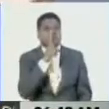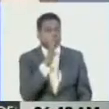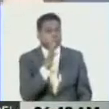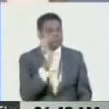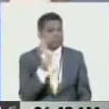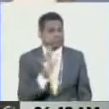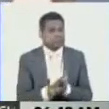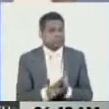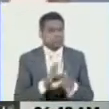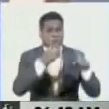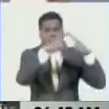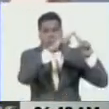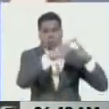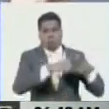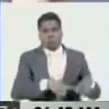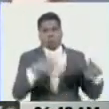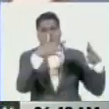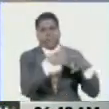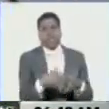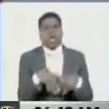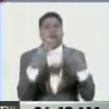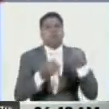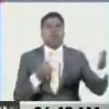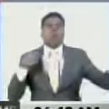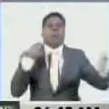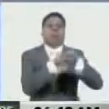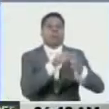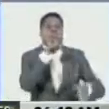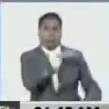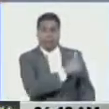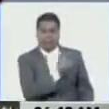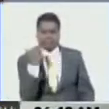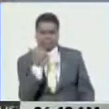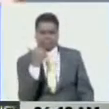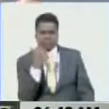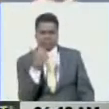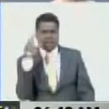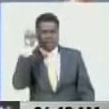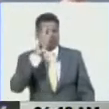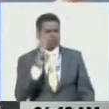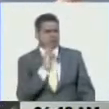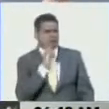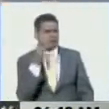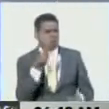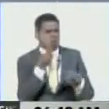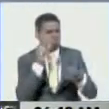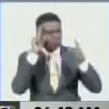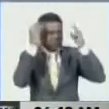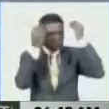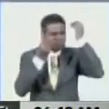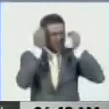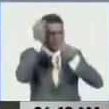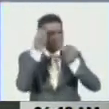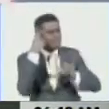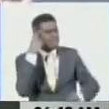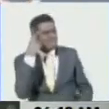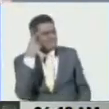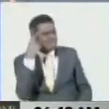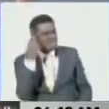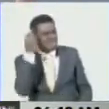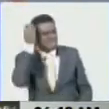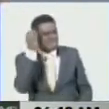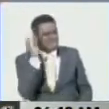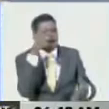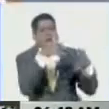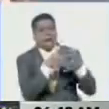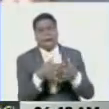cálculos del imperialismo. ¿Cómo golpeamos a esta economía? Y se desató eso, por supuesto. Hay otros elementos. No podemos reducirlo todo